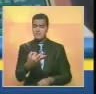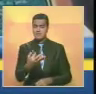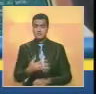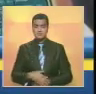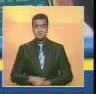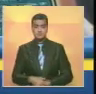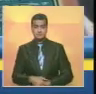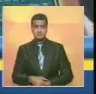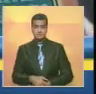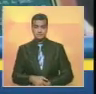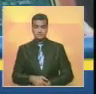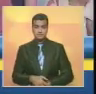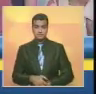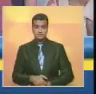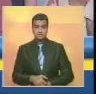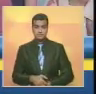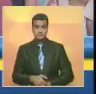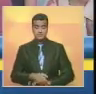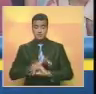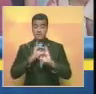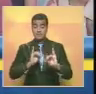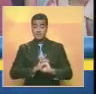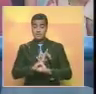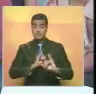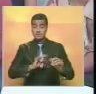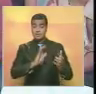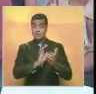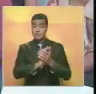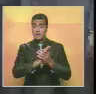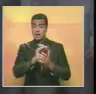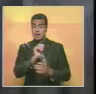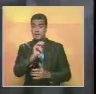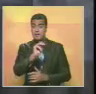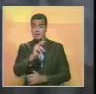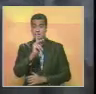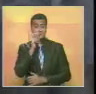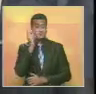más equilibrada, oportuna y veraz. Felicitaciones a nuestra compañera Ana María Presilla.